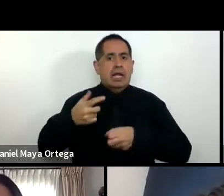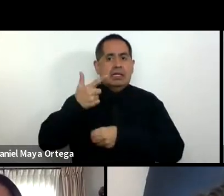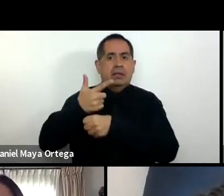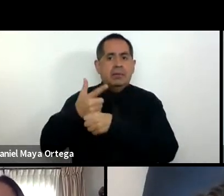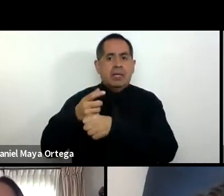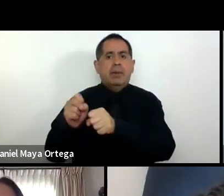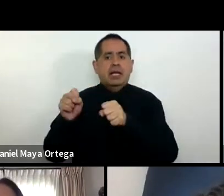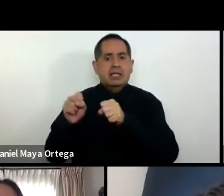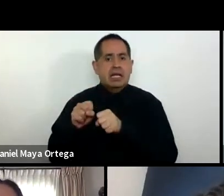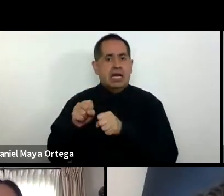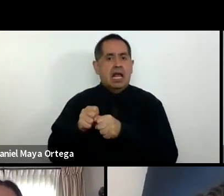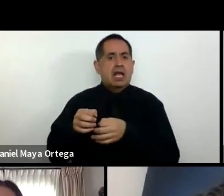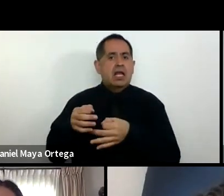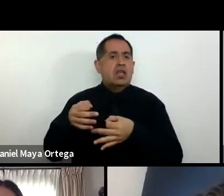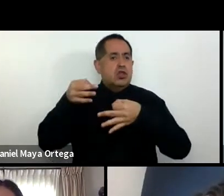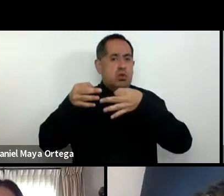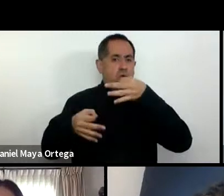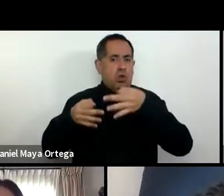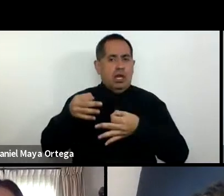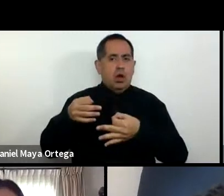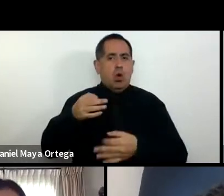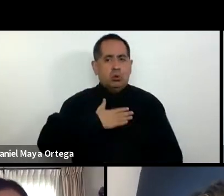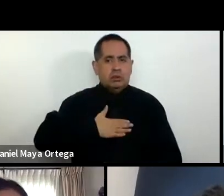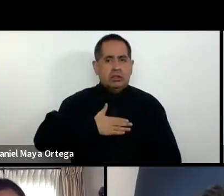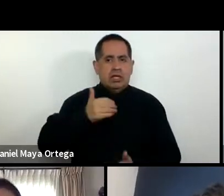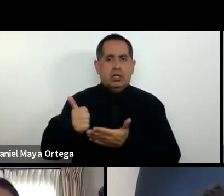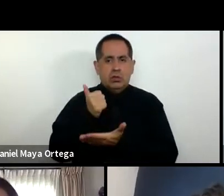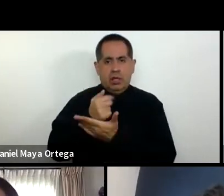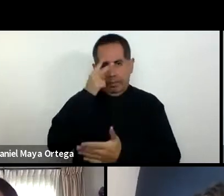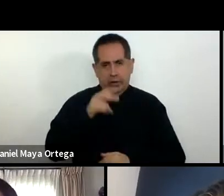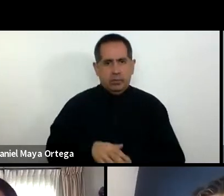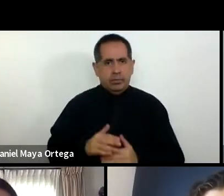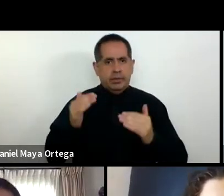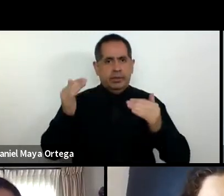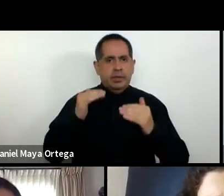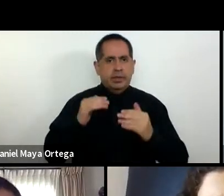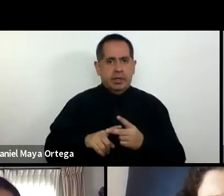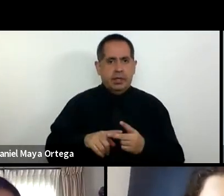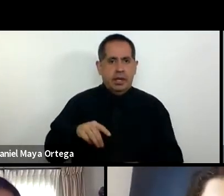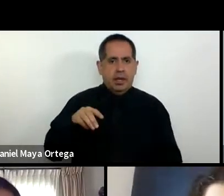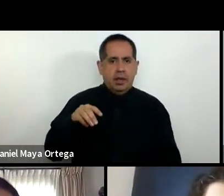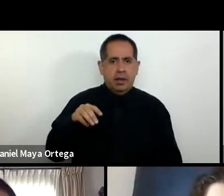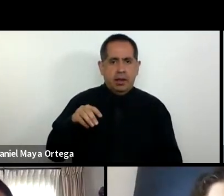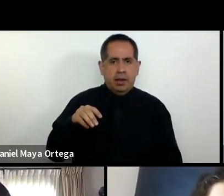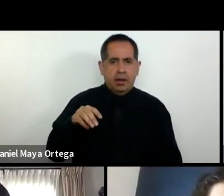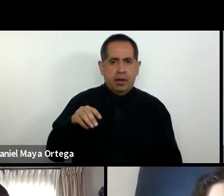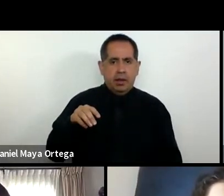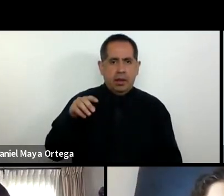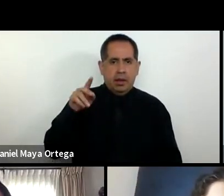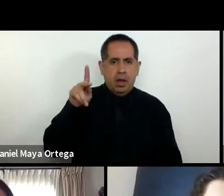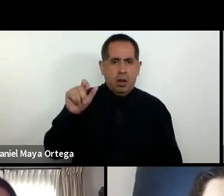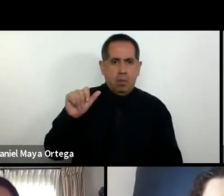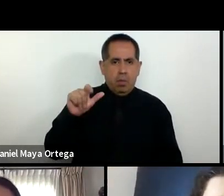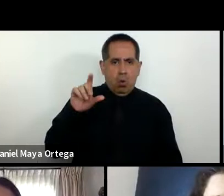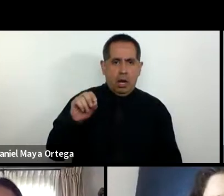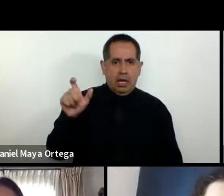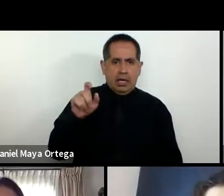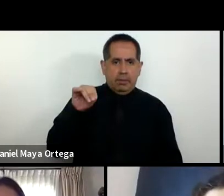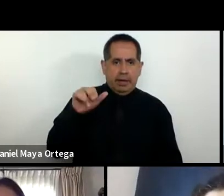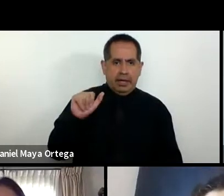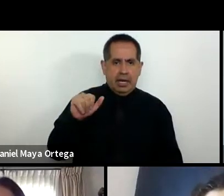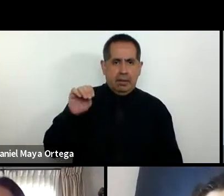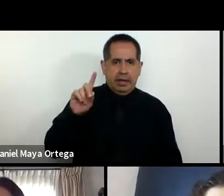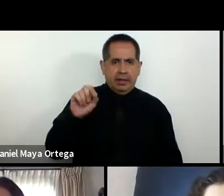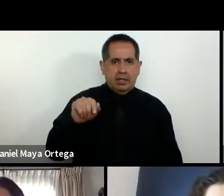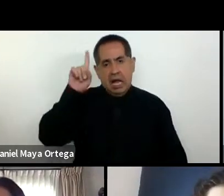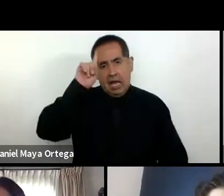Civil del Tribunal Superior de Justicia de la Ciudad de México. La maestra María Paula Jimena Méndez Azuela,